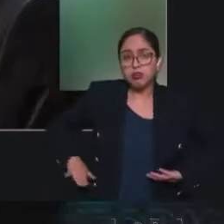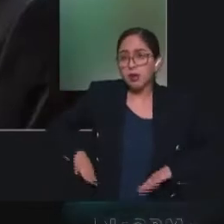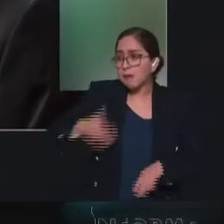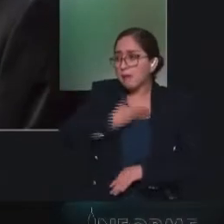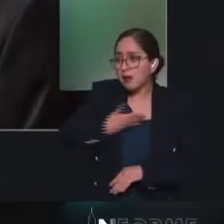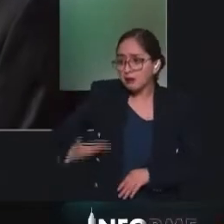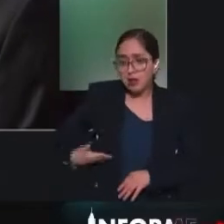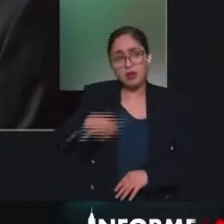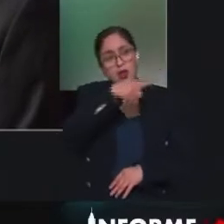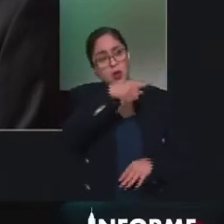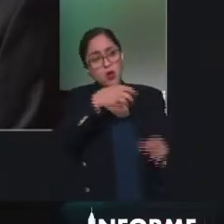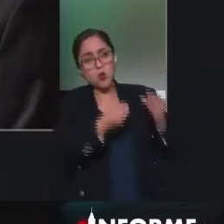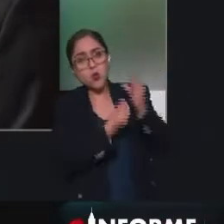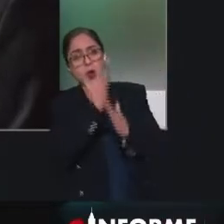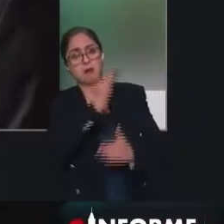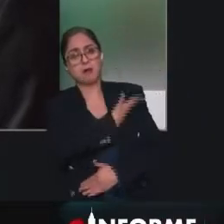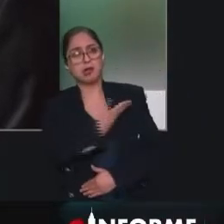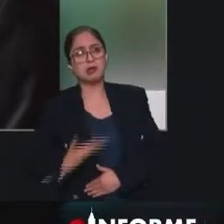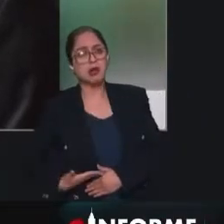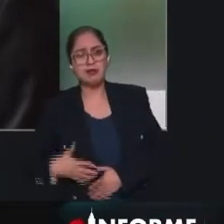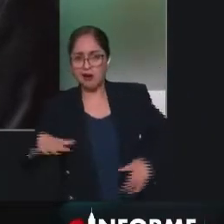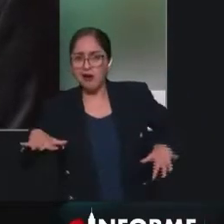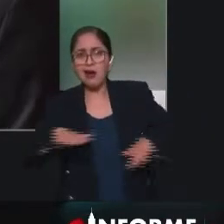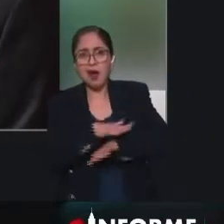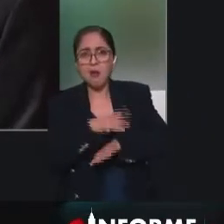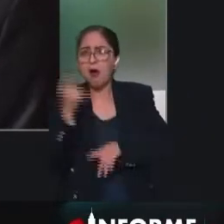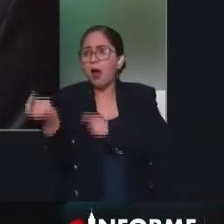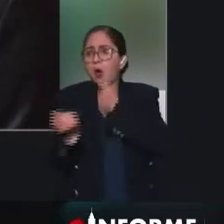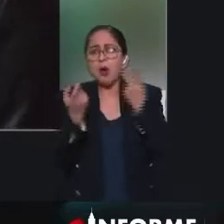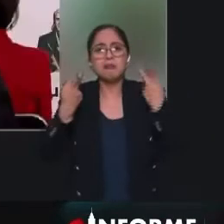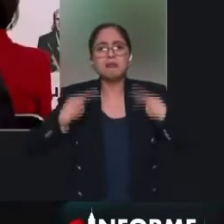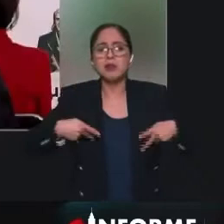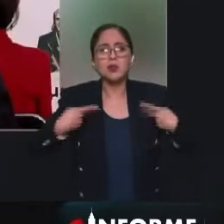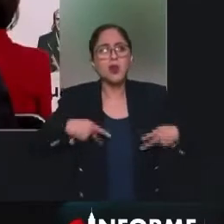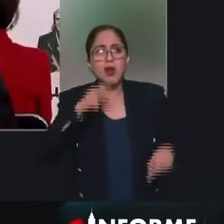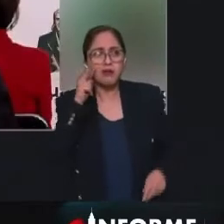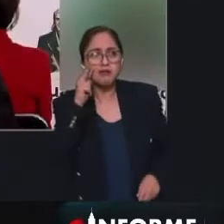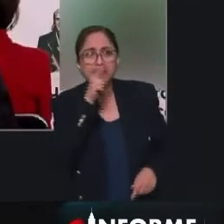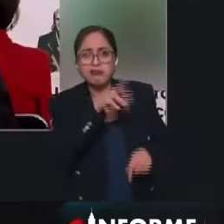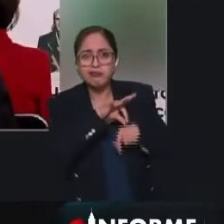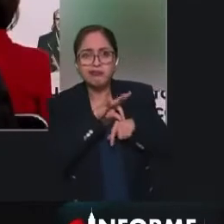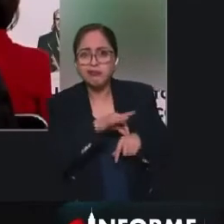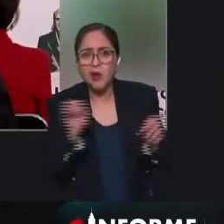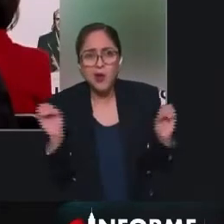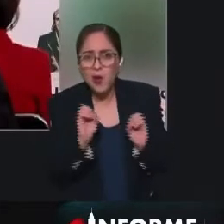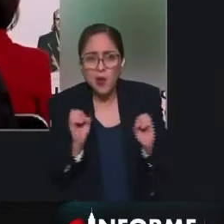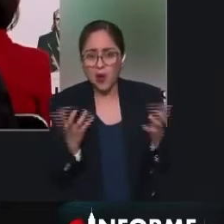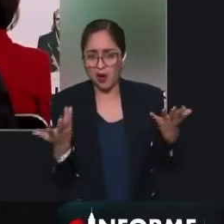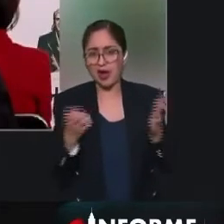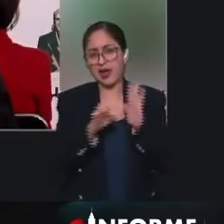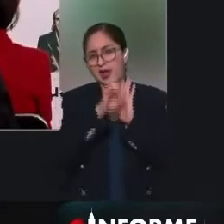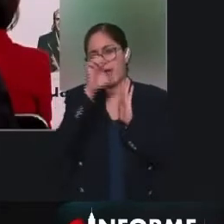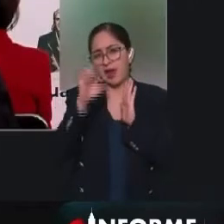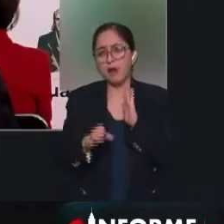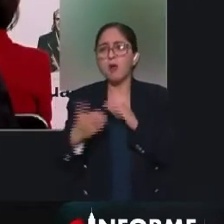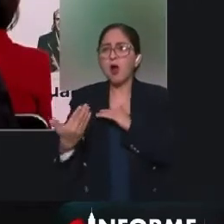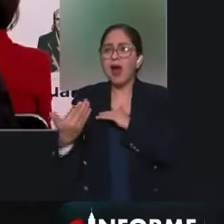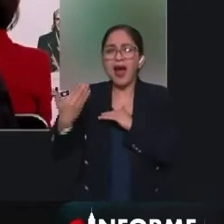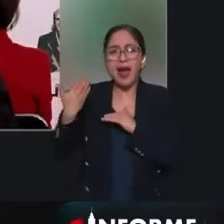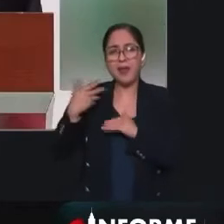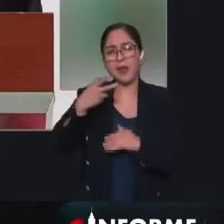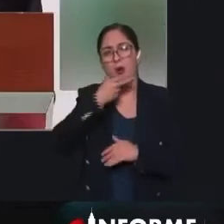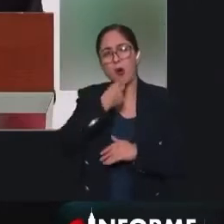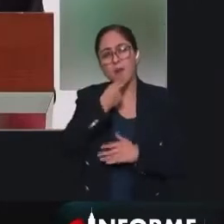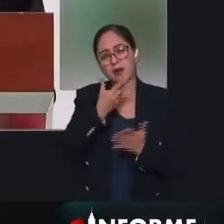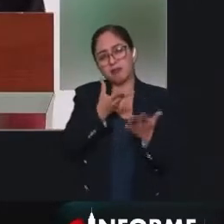se hacen cruces pensando que vamos a una dictadura. Hoy el mecánico de mi coche me decía, bueno, pero